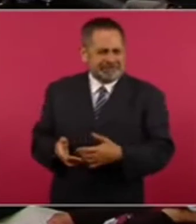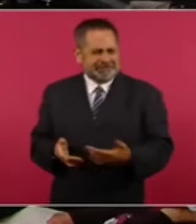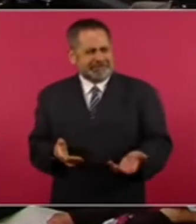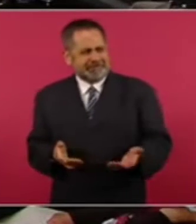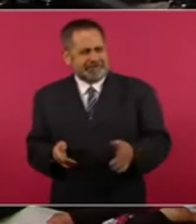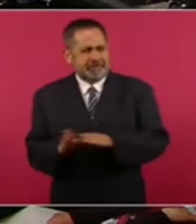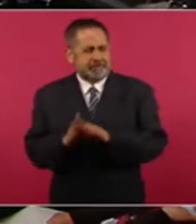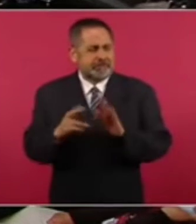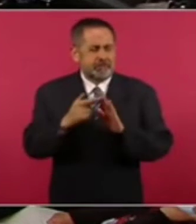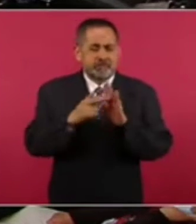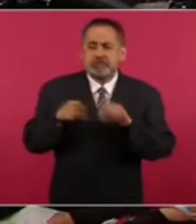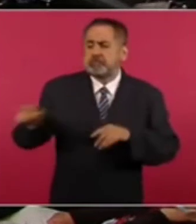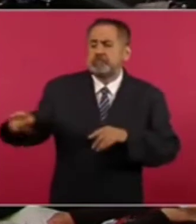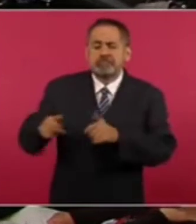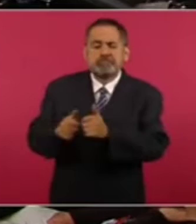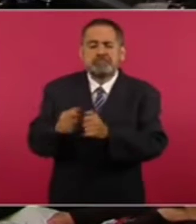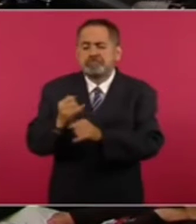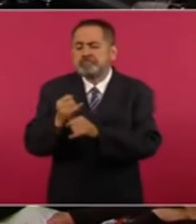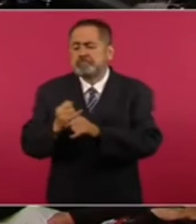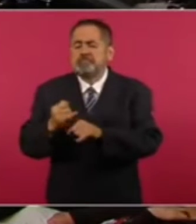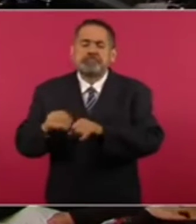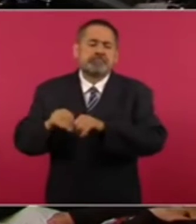en las redes